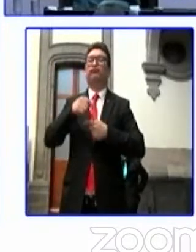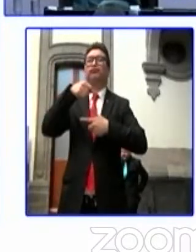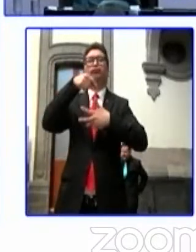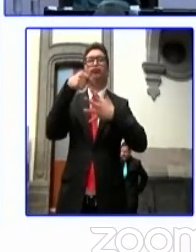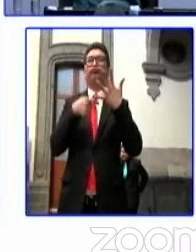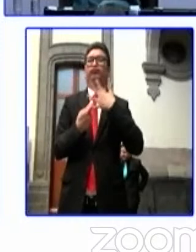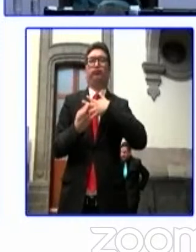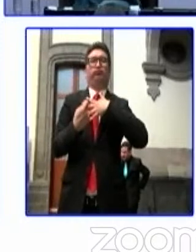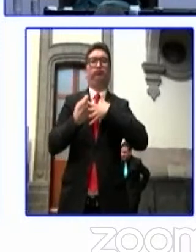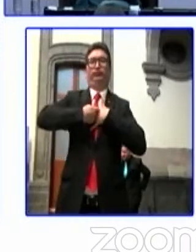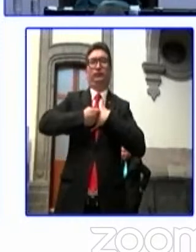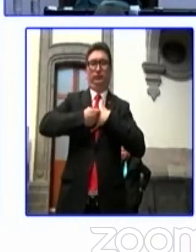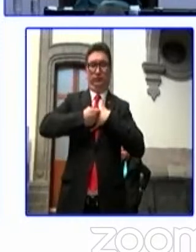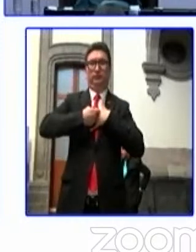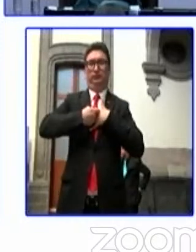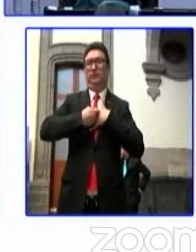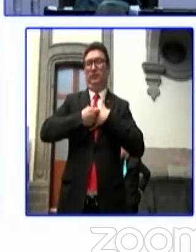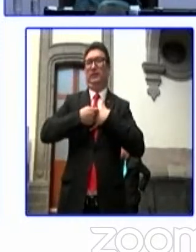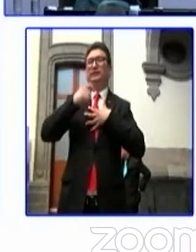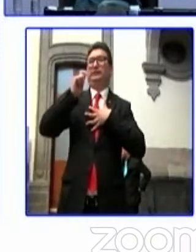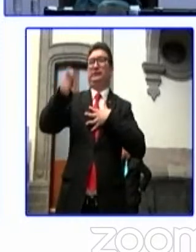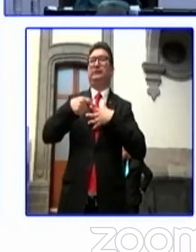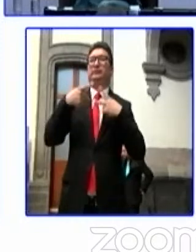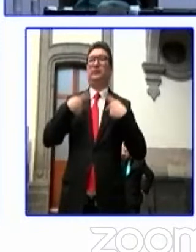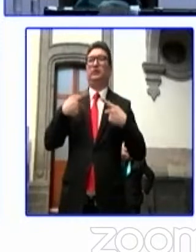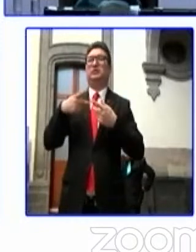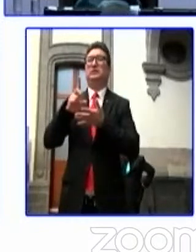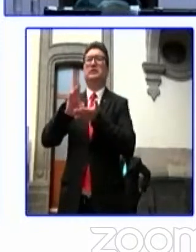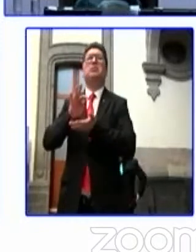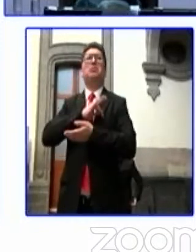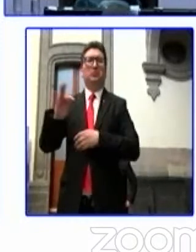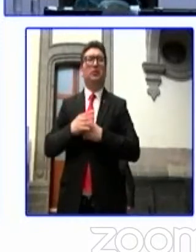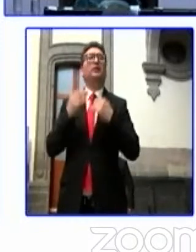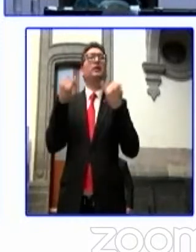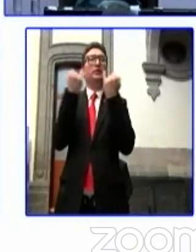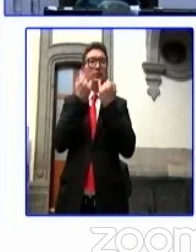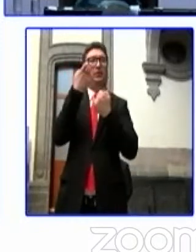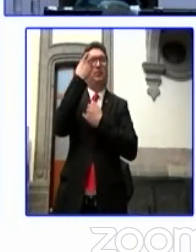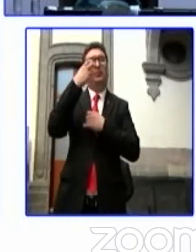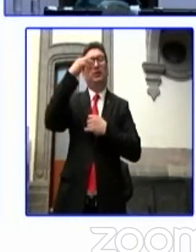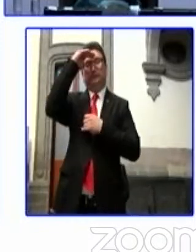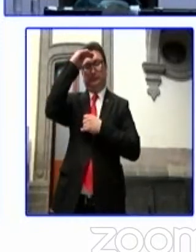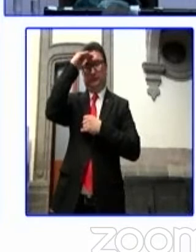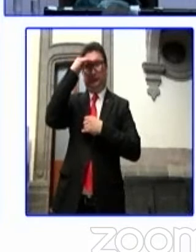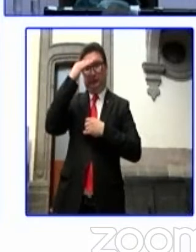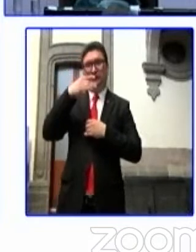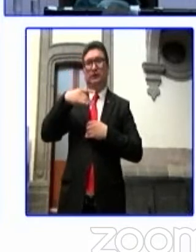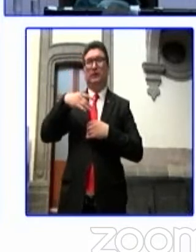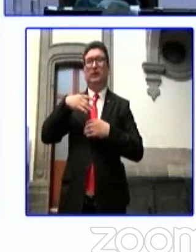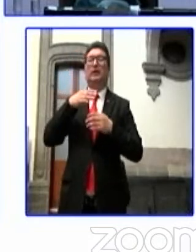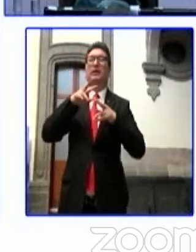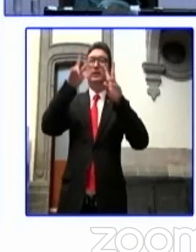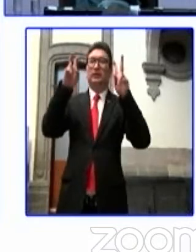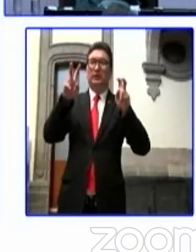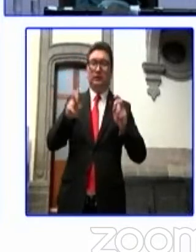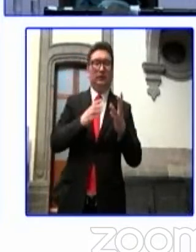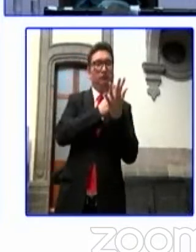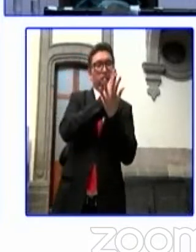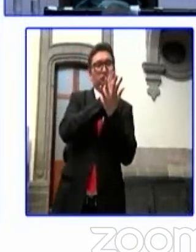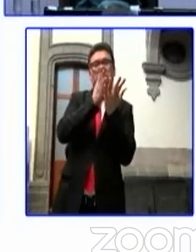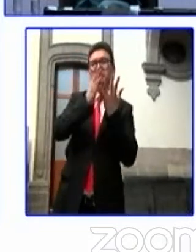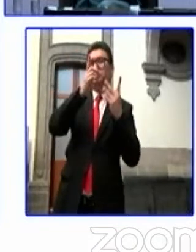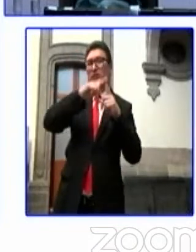ser humano es una persona con discapacidad. Así que siempre hay que pensar en la interseccionalidad. Nos